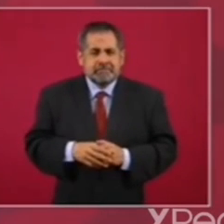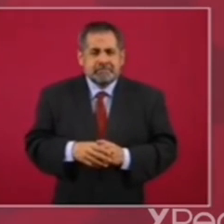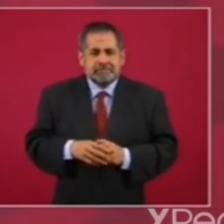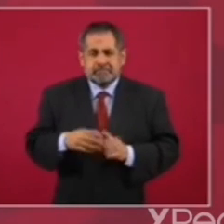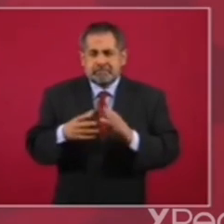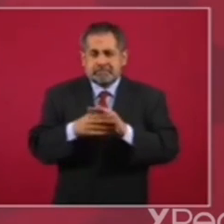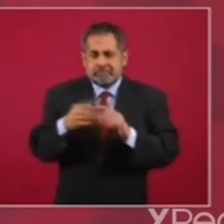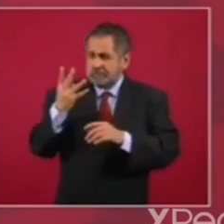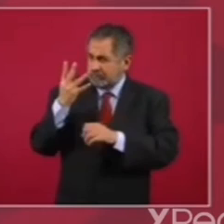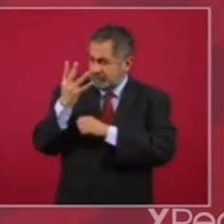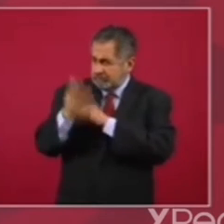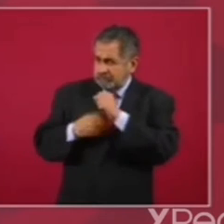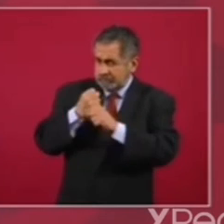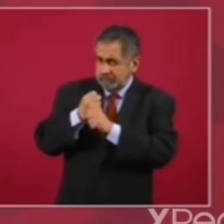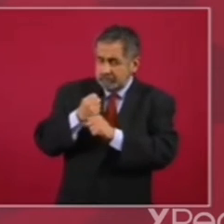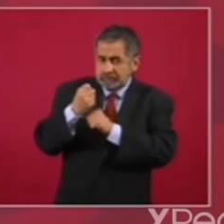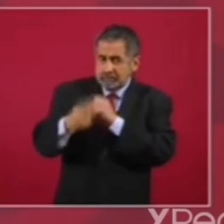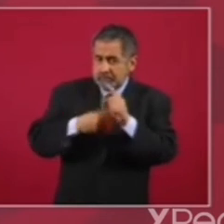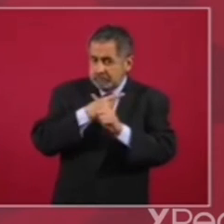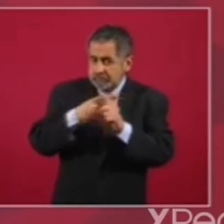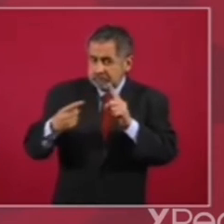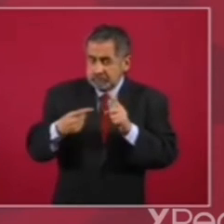no, 4 años y medio.